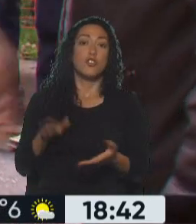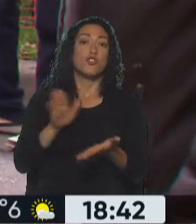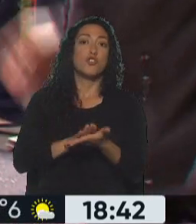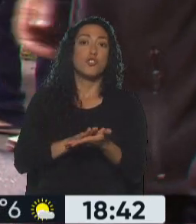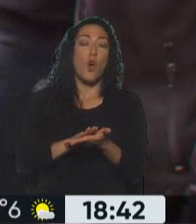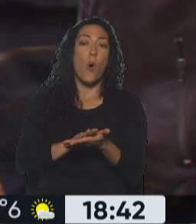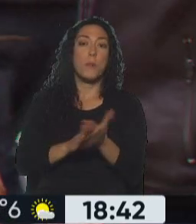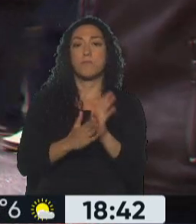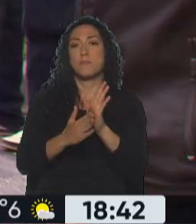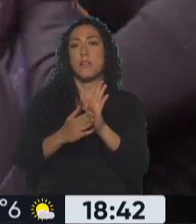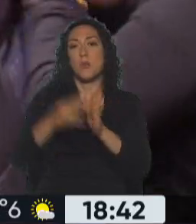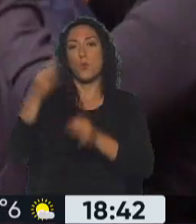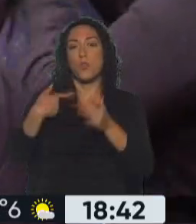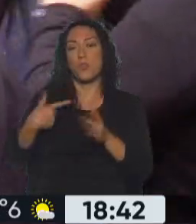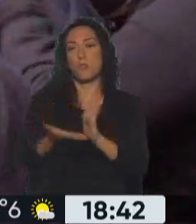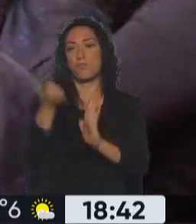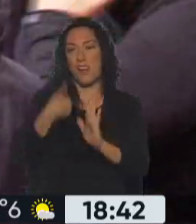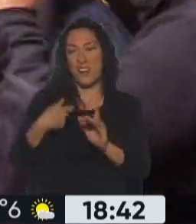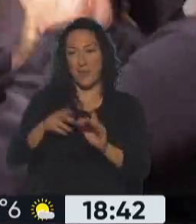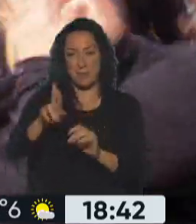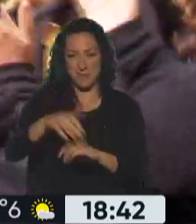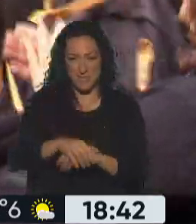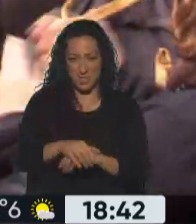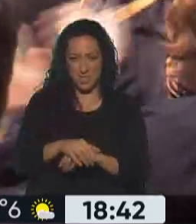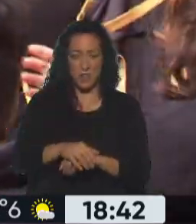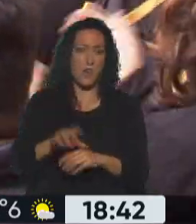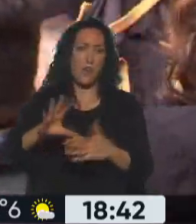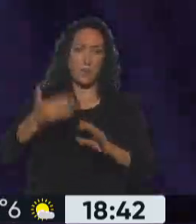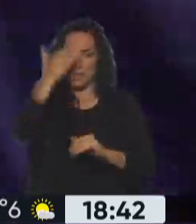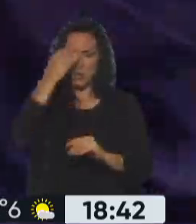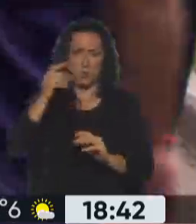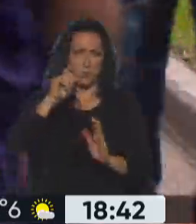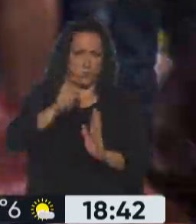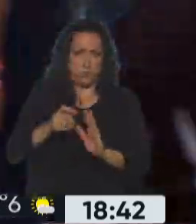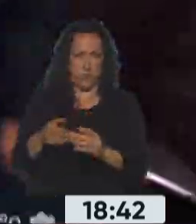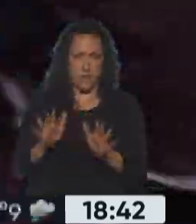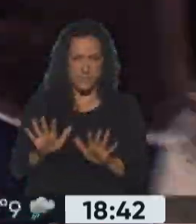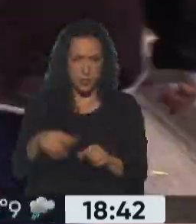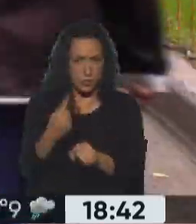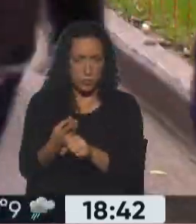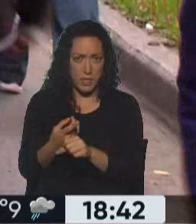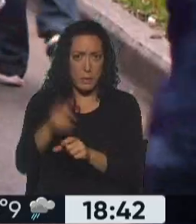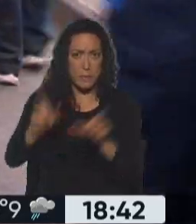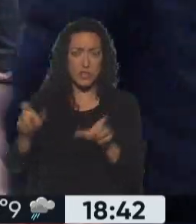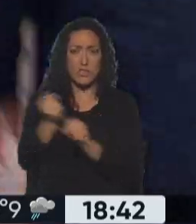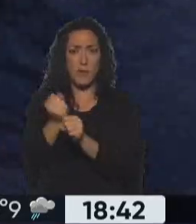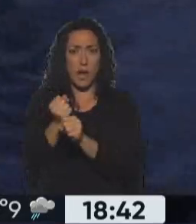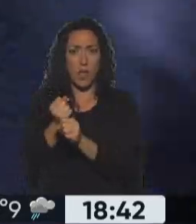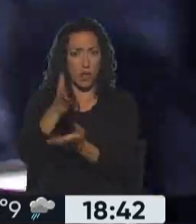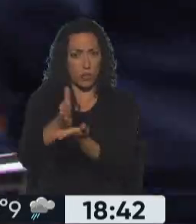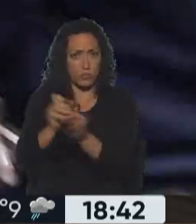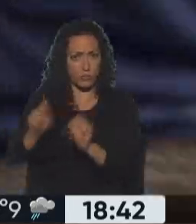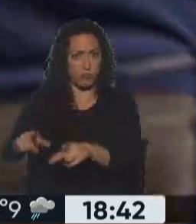jurídica. Bueno, eso es totalmente ilegítimo, es inconstitucional, los trabajadores están ejerciendo legalmente sus derechos,